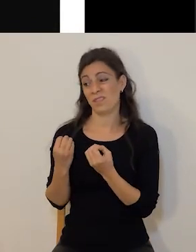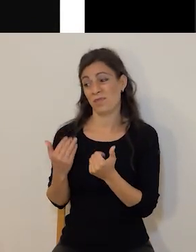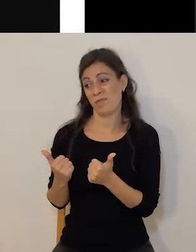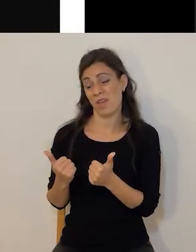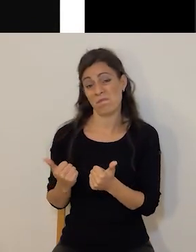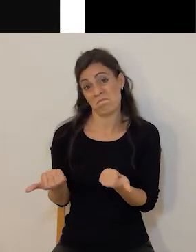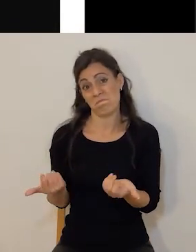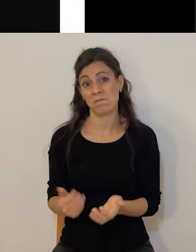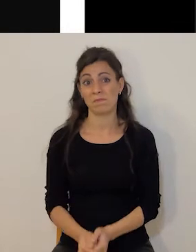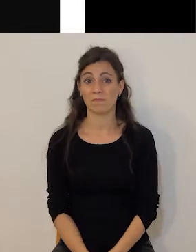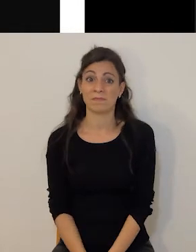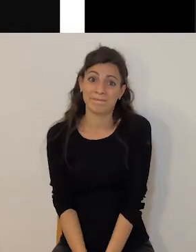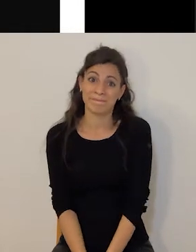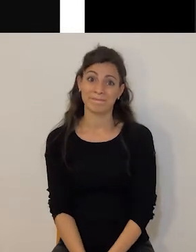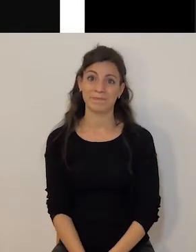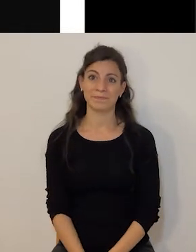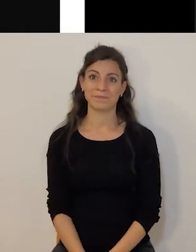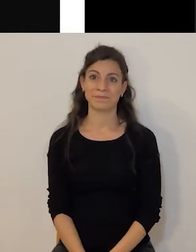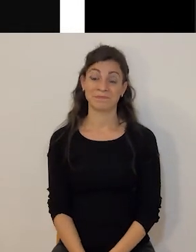fine.